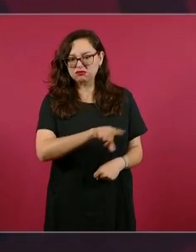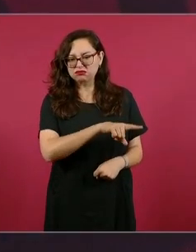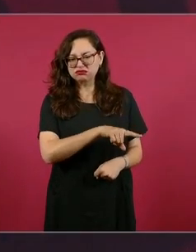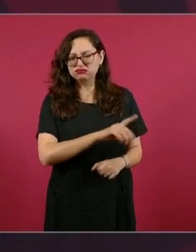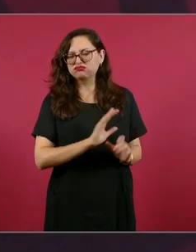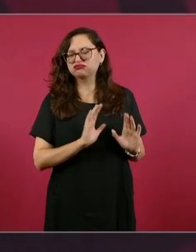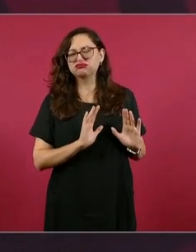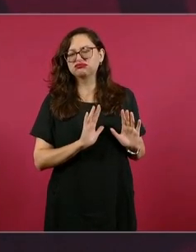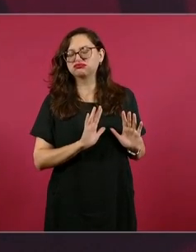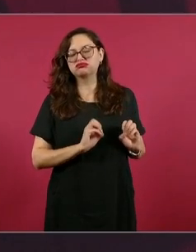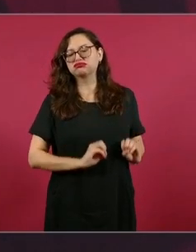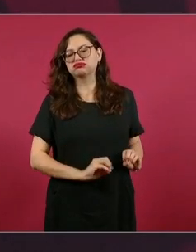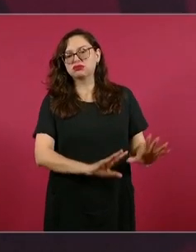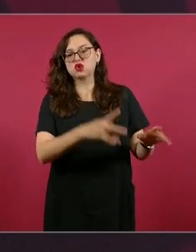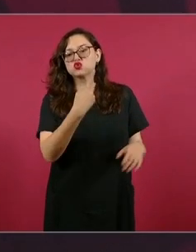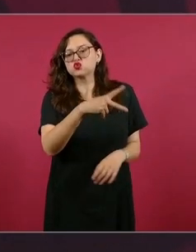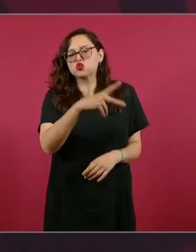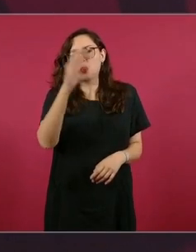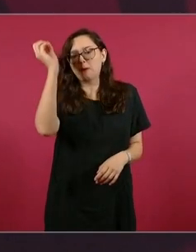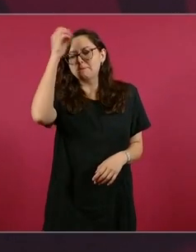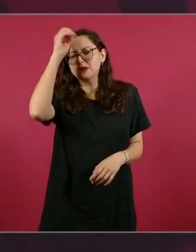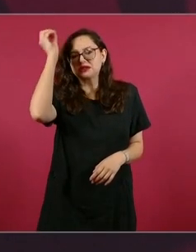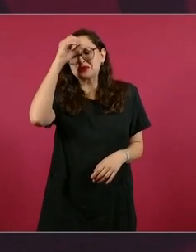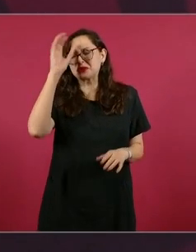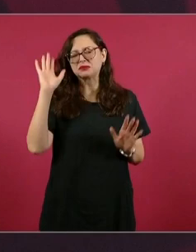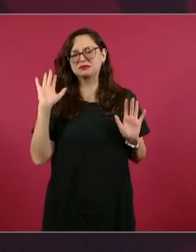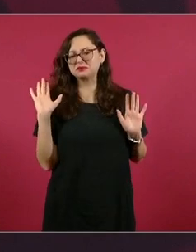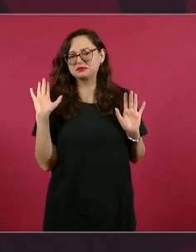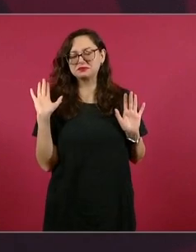o es una manera de pensar, o